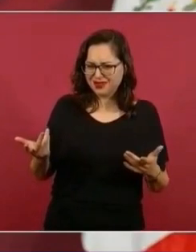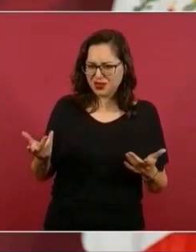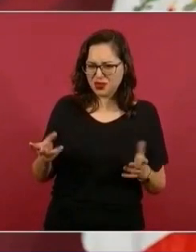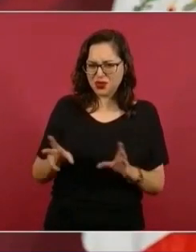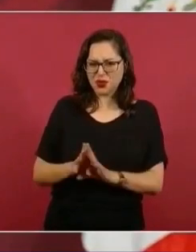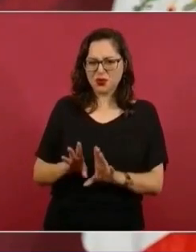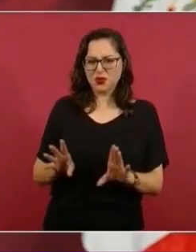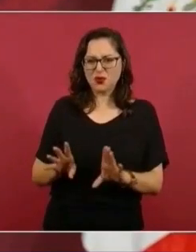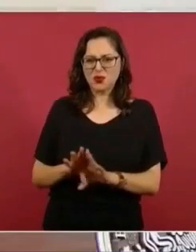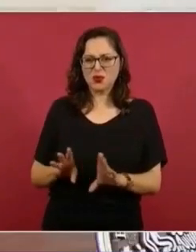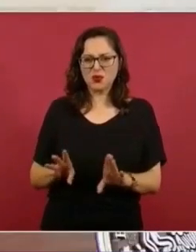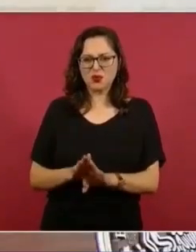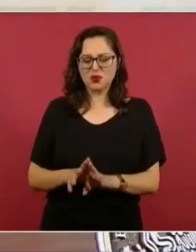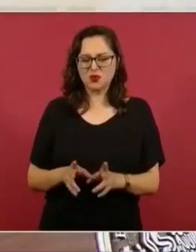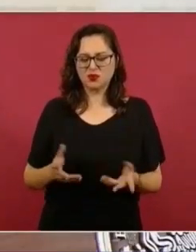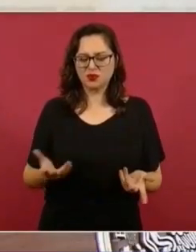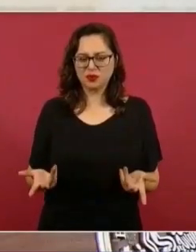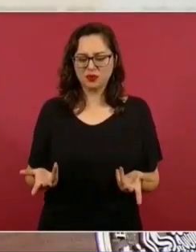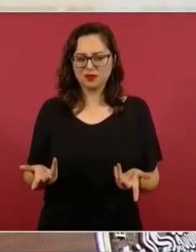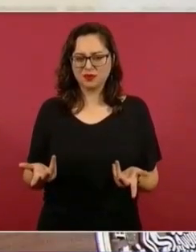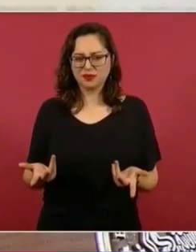los aprietan.